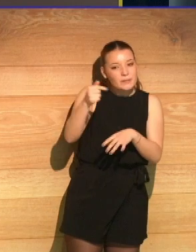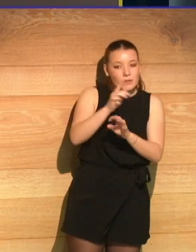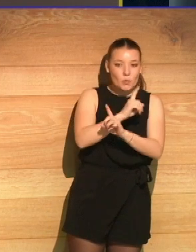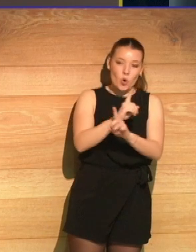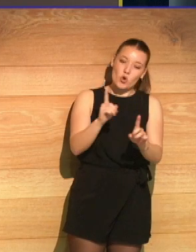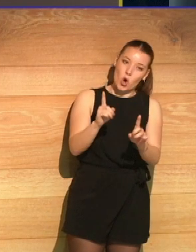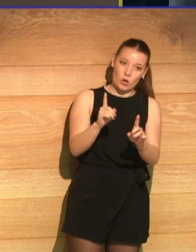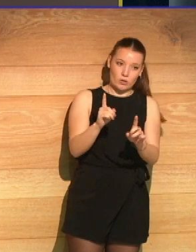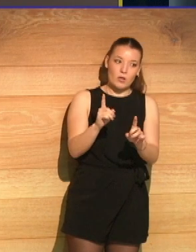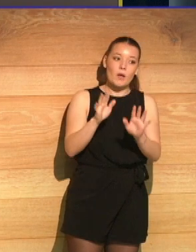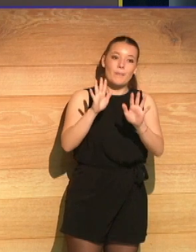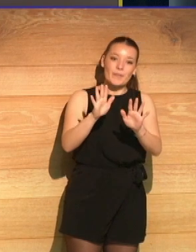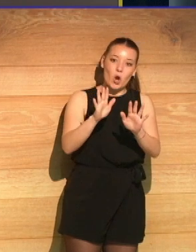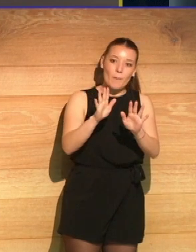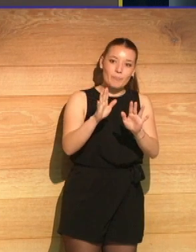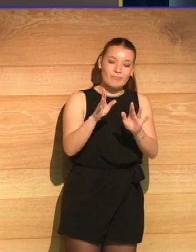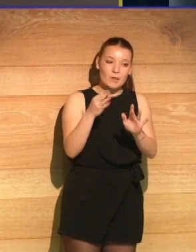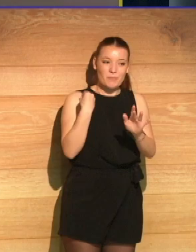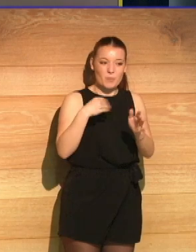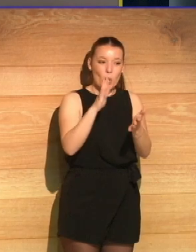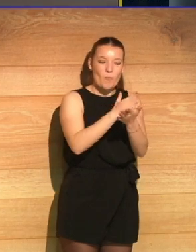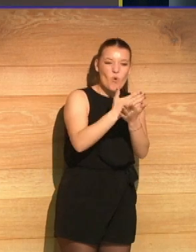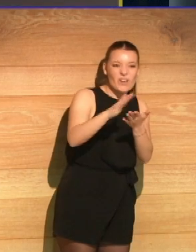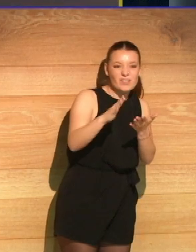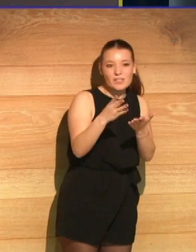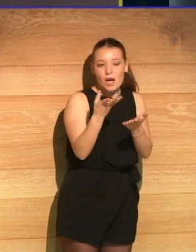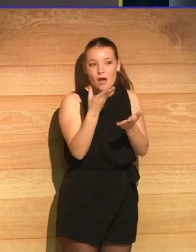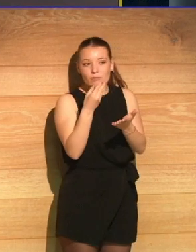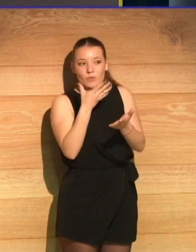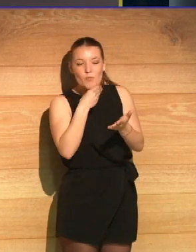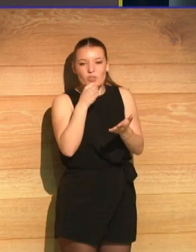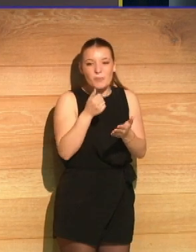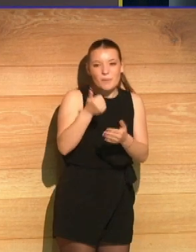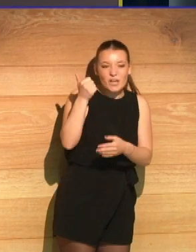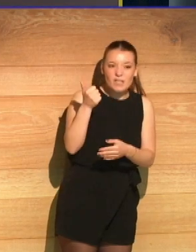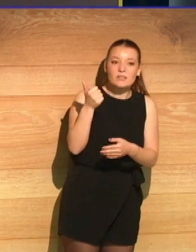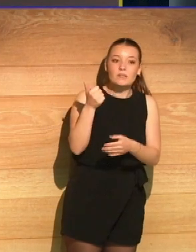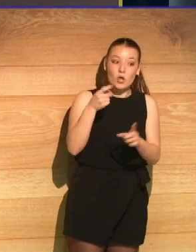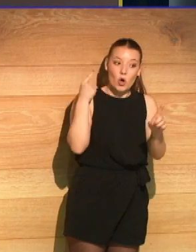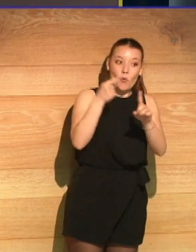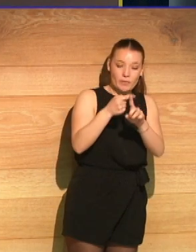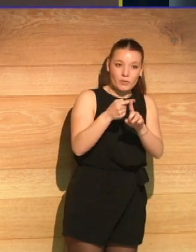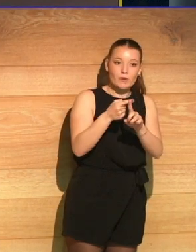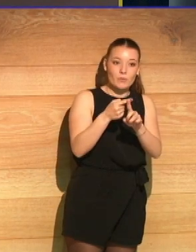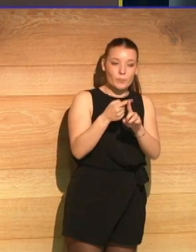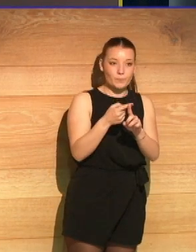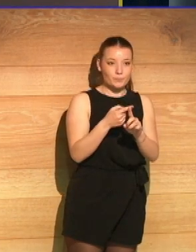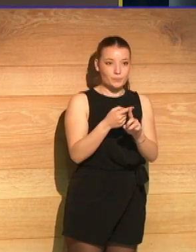agresiva, pero más poética y linda, pero también para poner